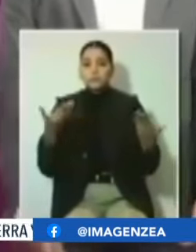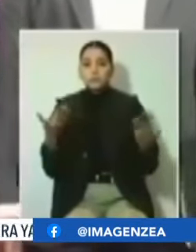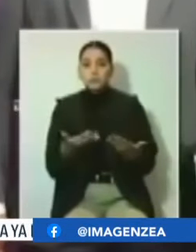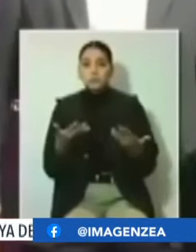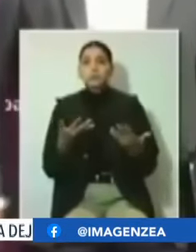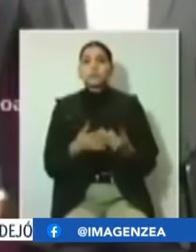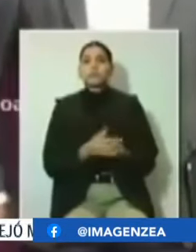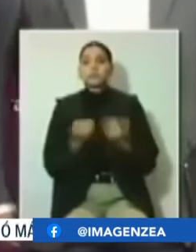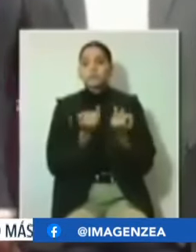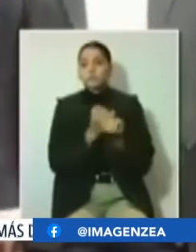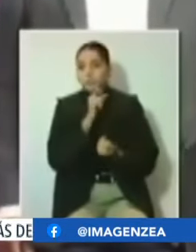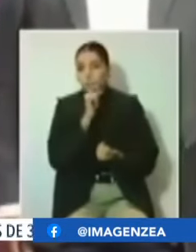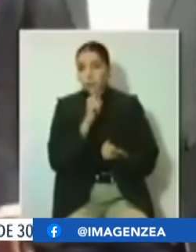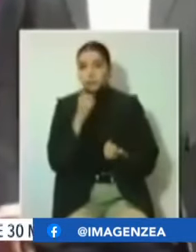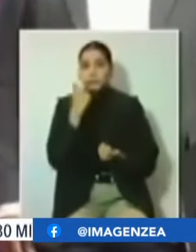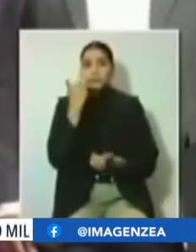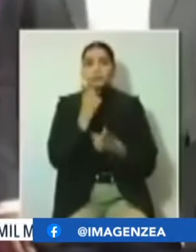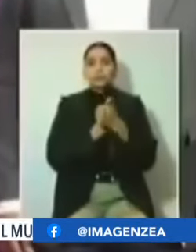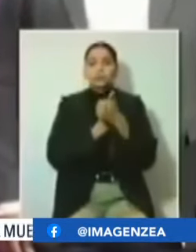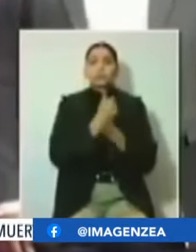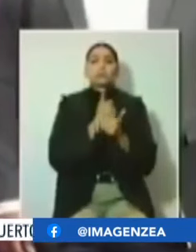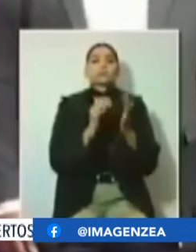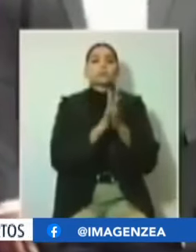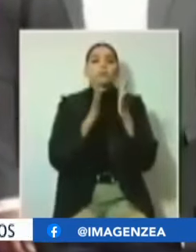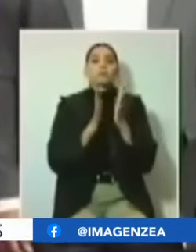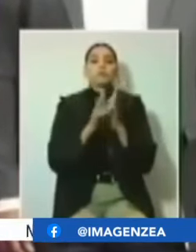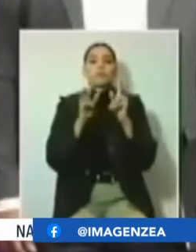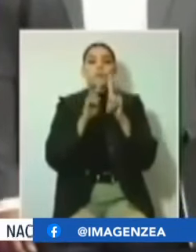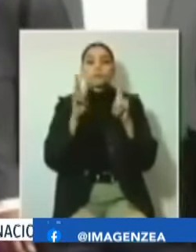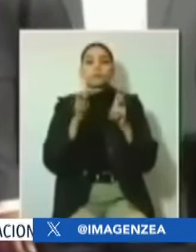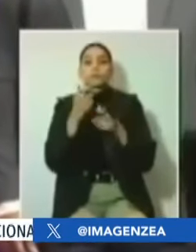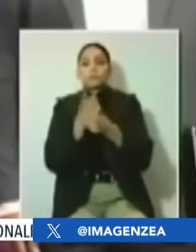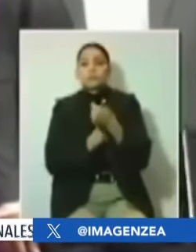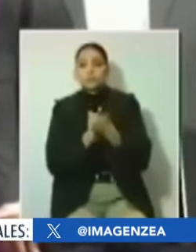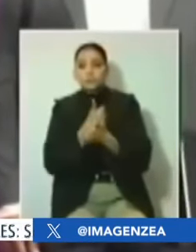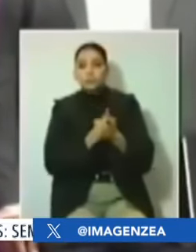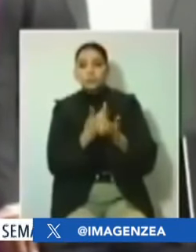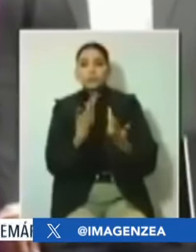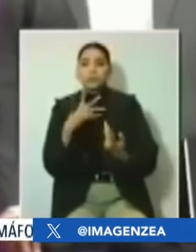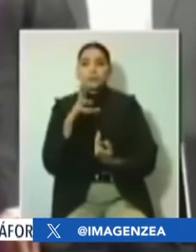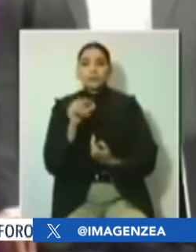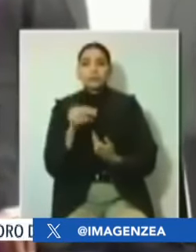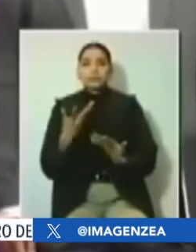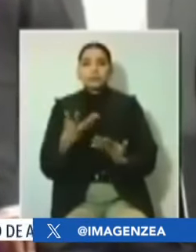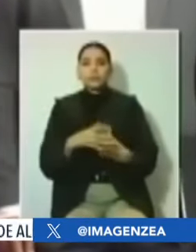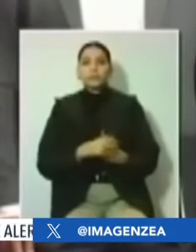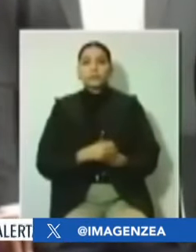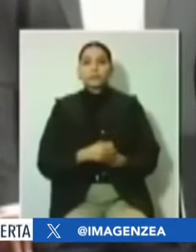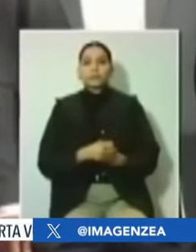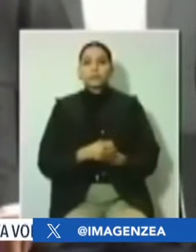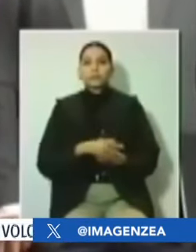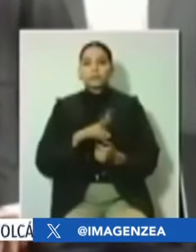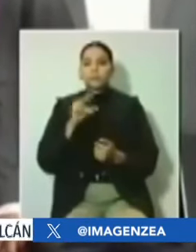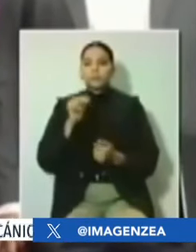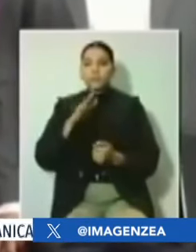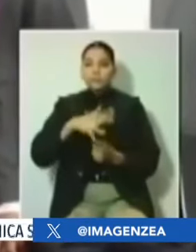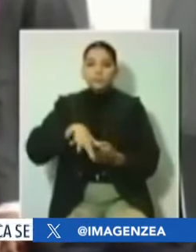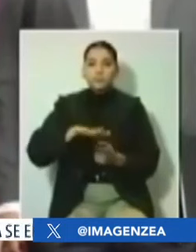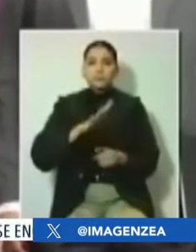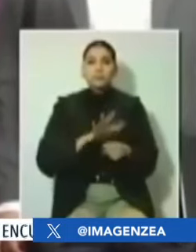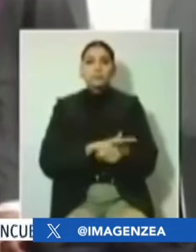y también a los que aspiran a cargos de elección popular que no busquen